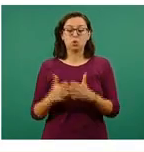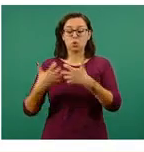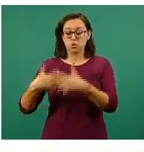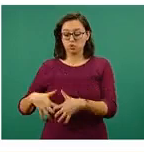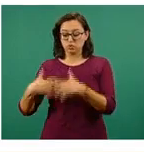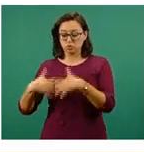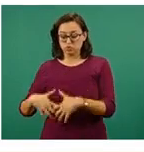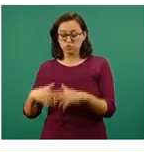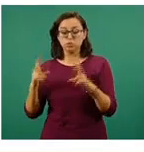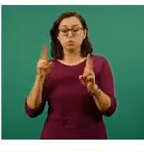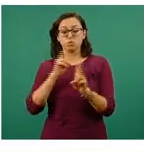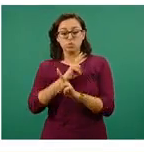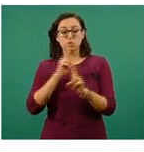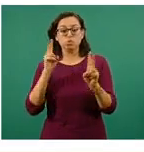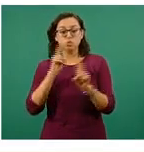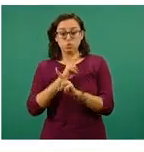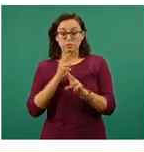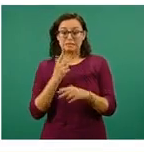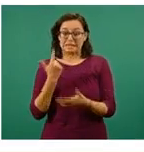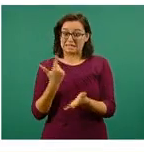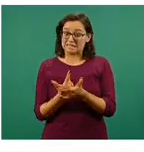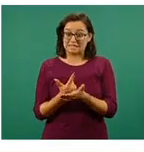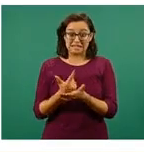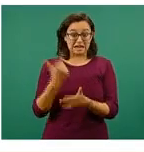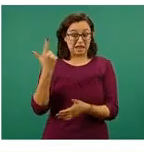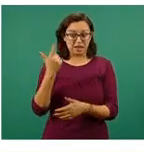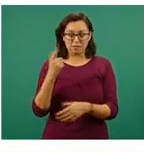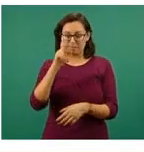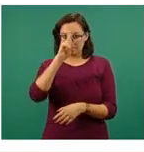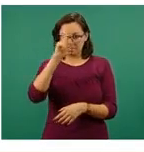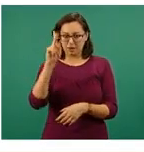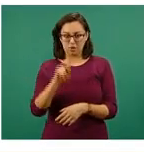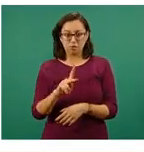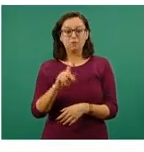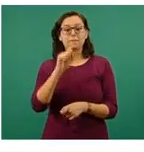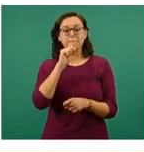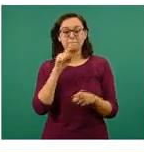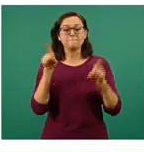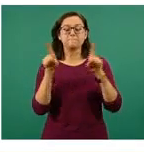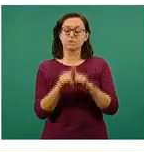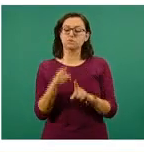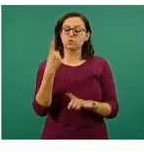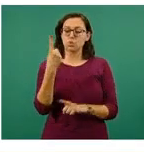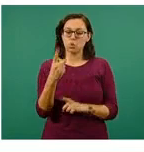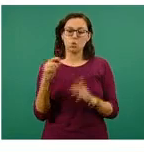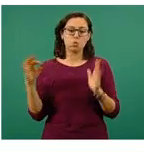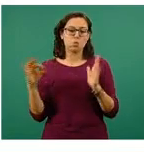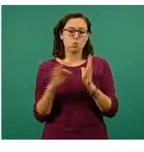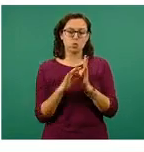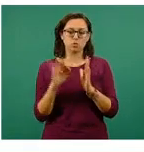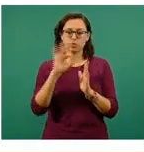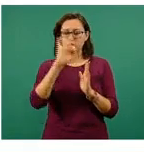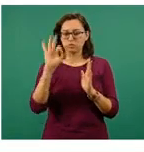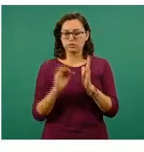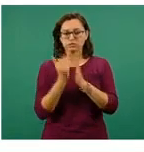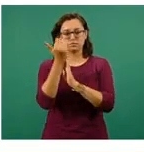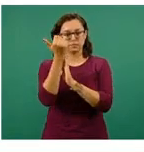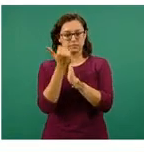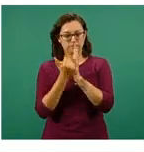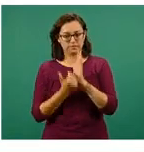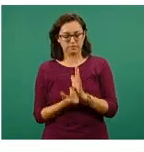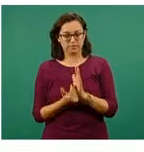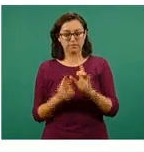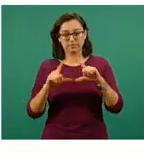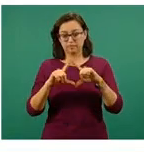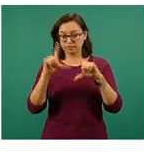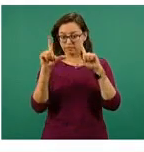respirador mecánico, que requieren de cuidados críticos, tenemos también una disminución de 1 punto porcentual en la red IRAG. Tenemos una